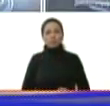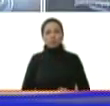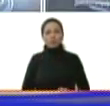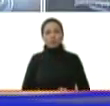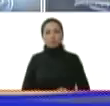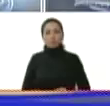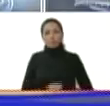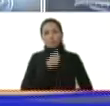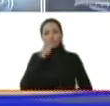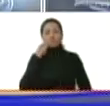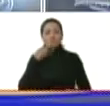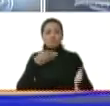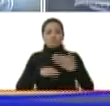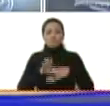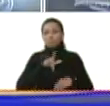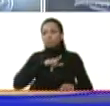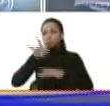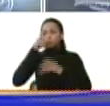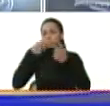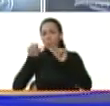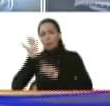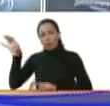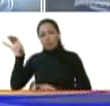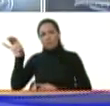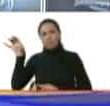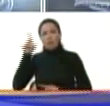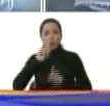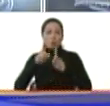quien se haya ido del país,